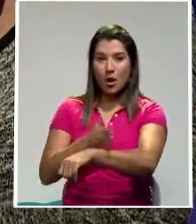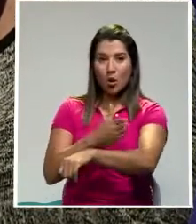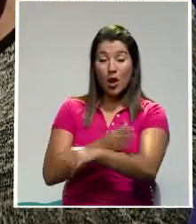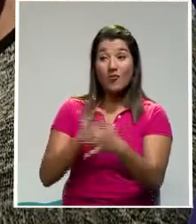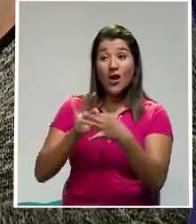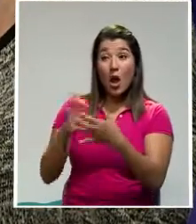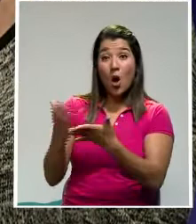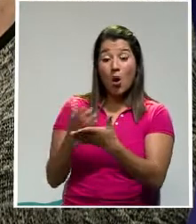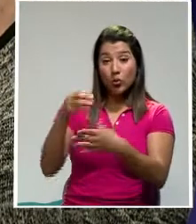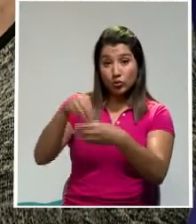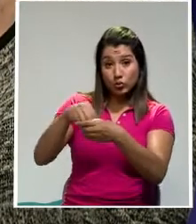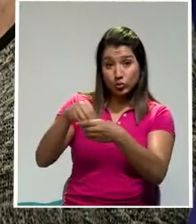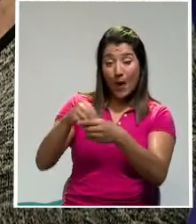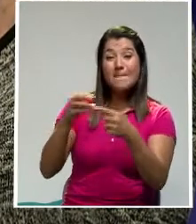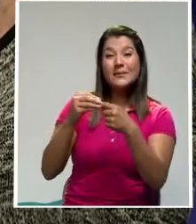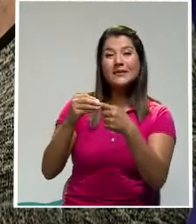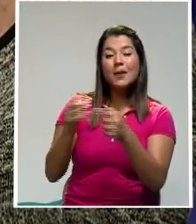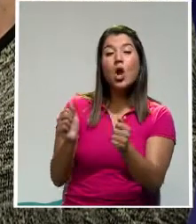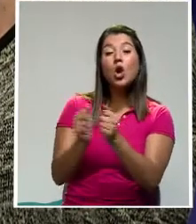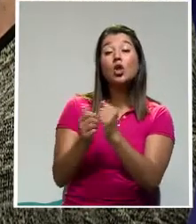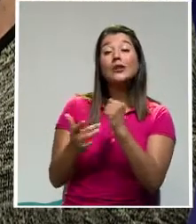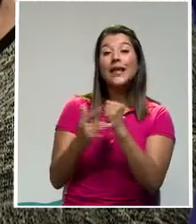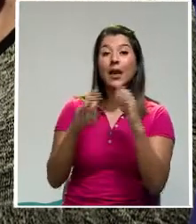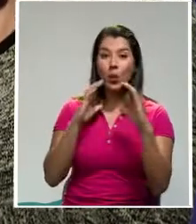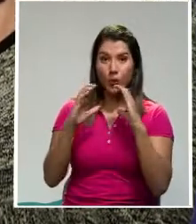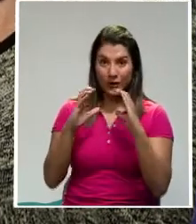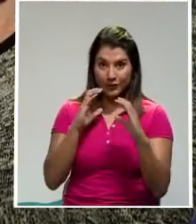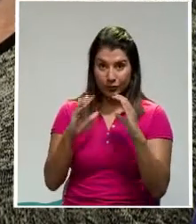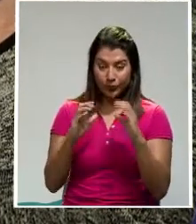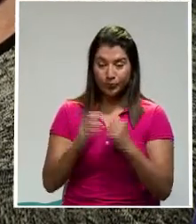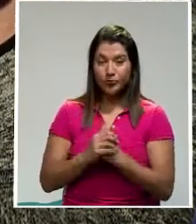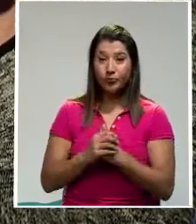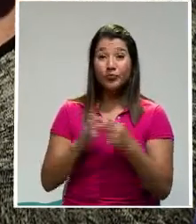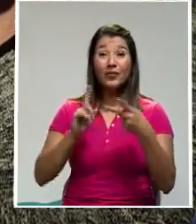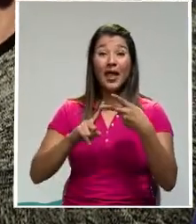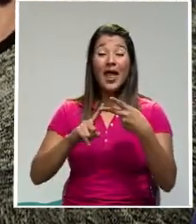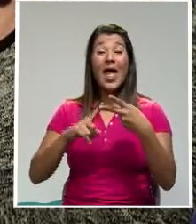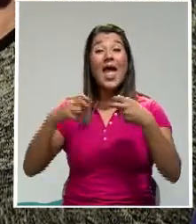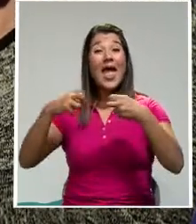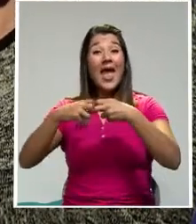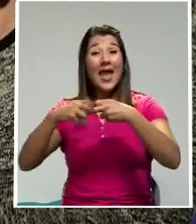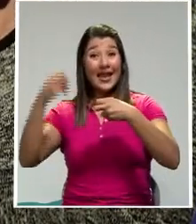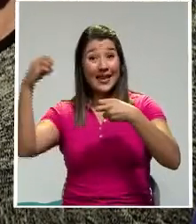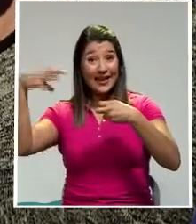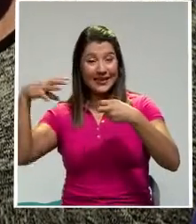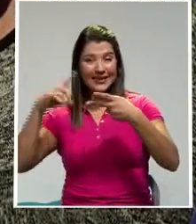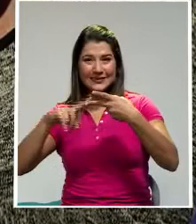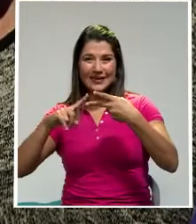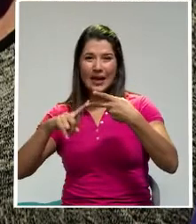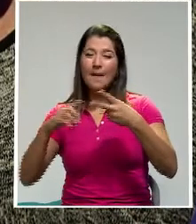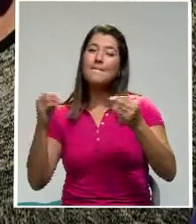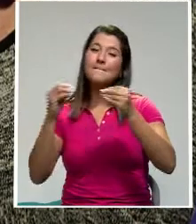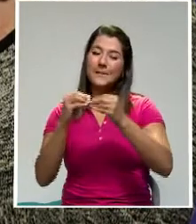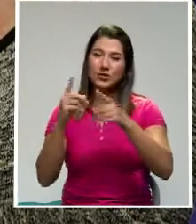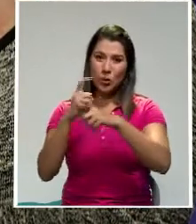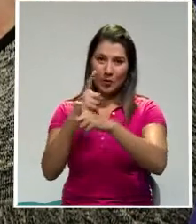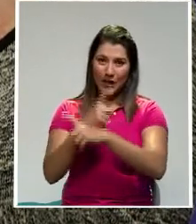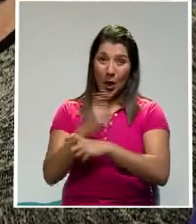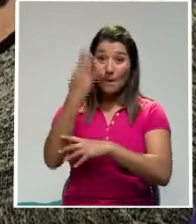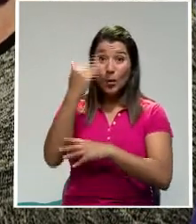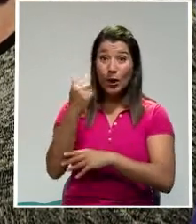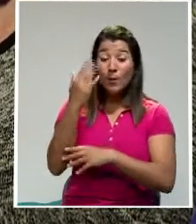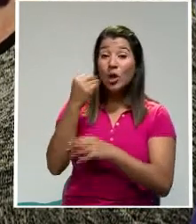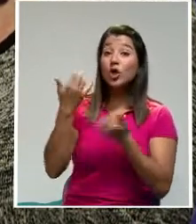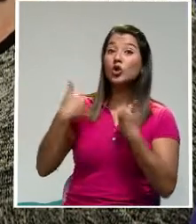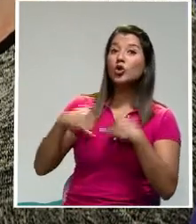ingresos, principalmente en la parte de telecomunicaciones. En electricidad es más complicado porque